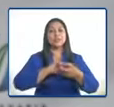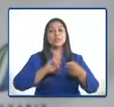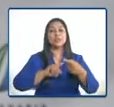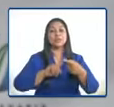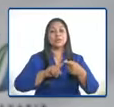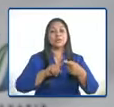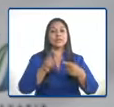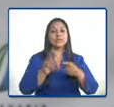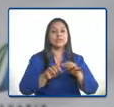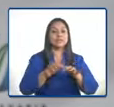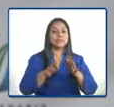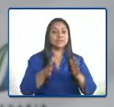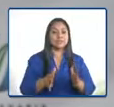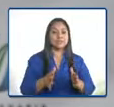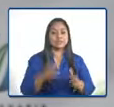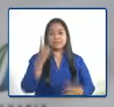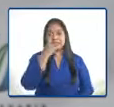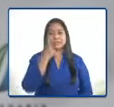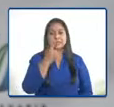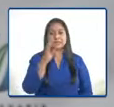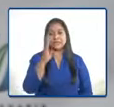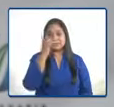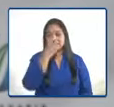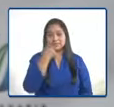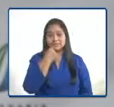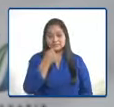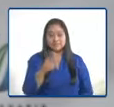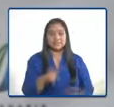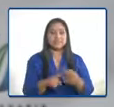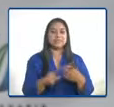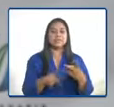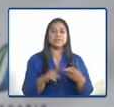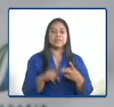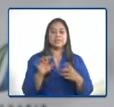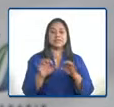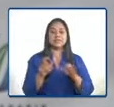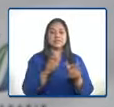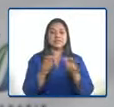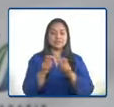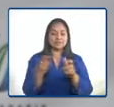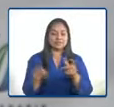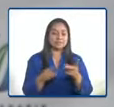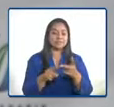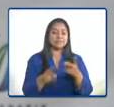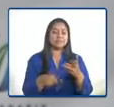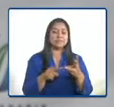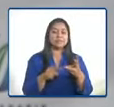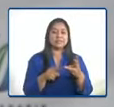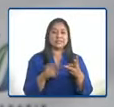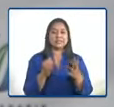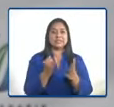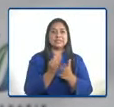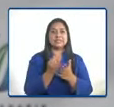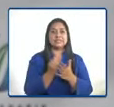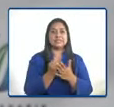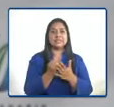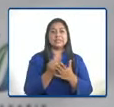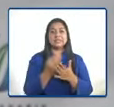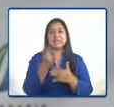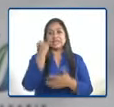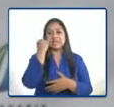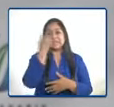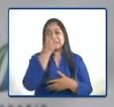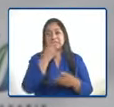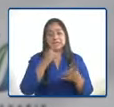secretario de SBS, tenemos con la Secretaría de Coordinación, tenemos incluso con el Instituto Guatemalteco de Seguridad Social, con